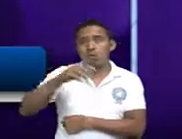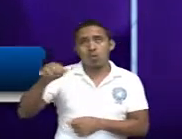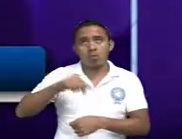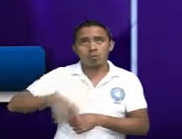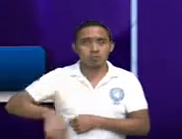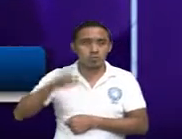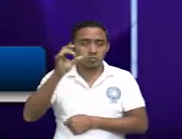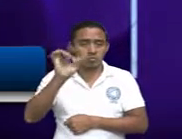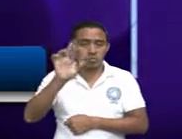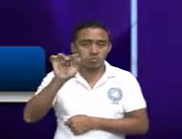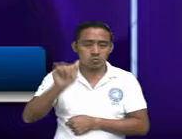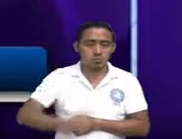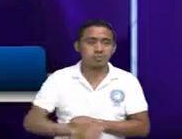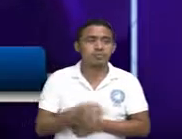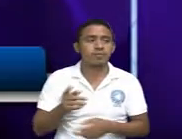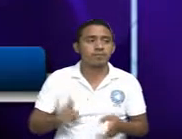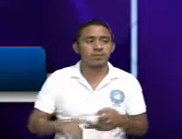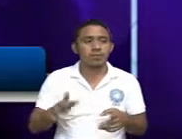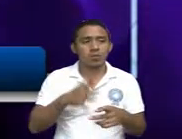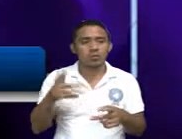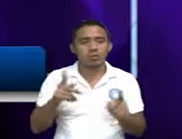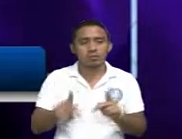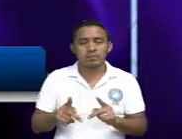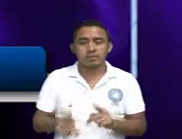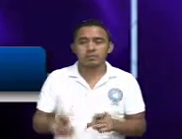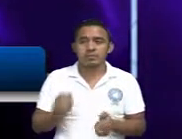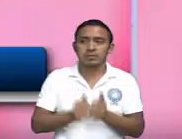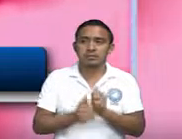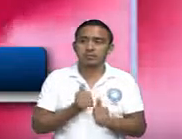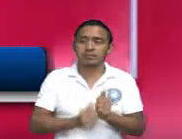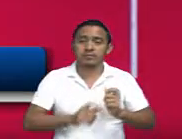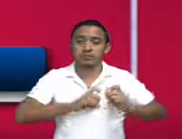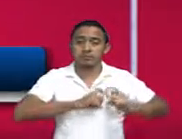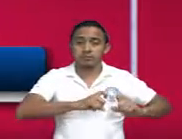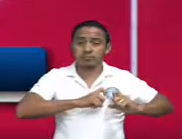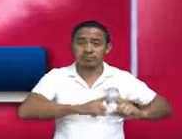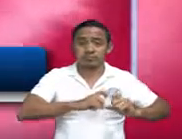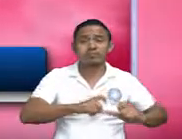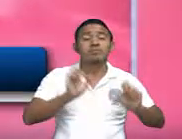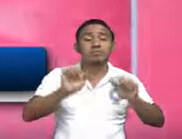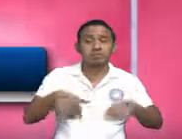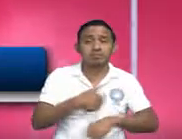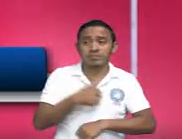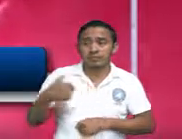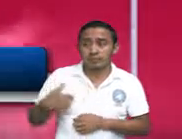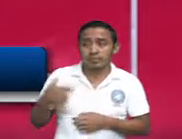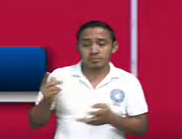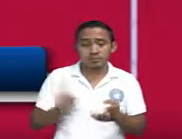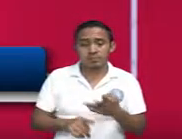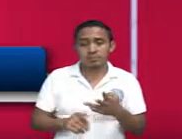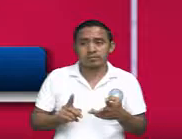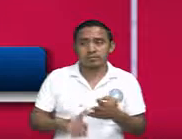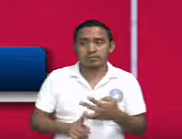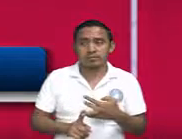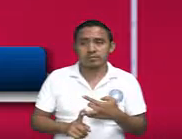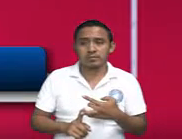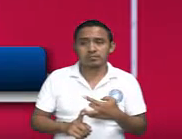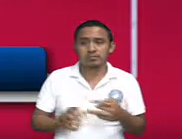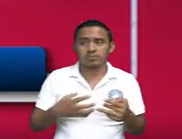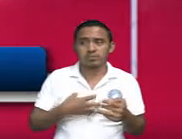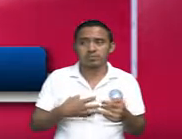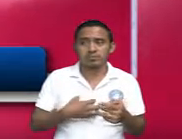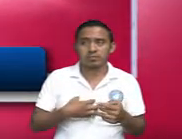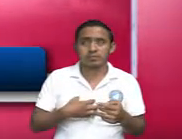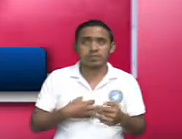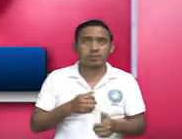de Bucherri, o los pacientitos con insuficiencias cardíacas. Pueden hacer también por el rebosamiento de sangre, pueden llegar a